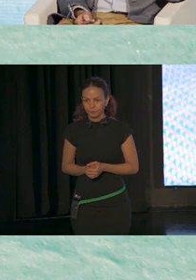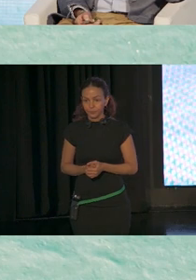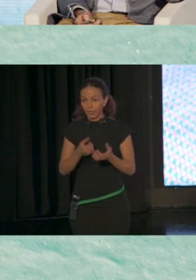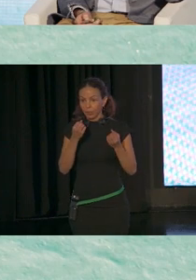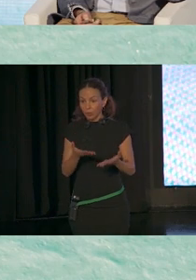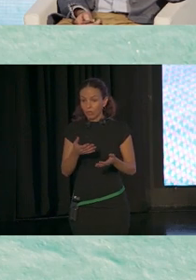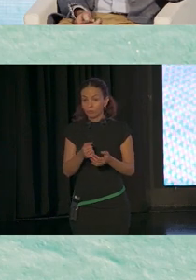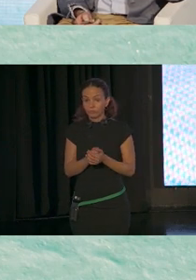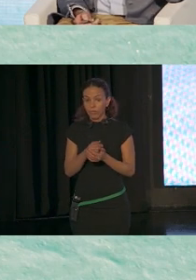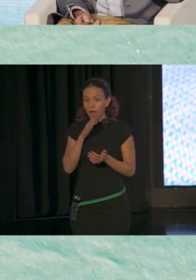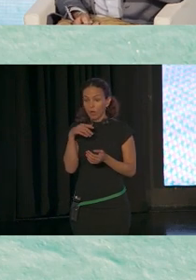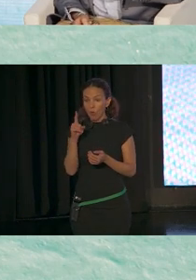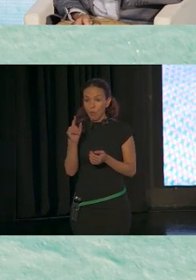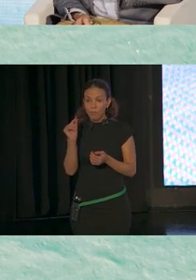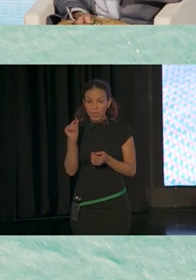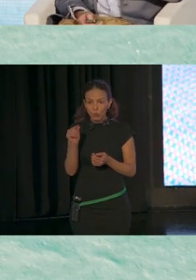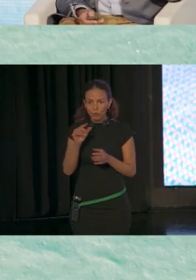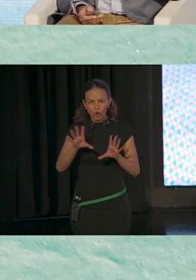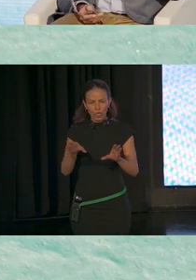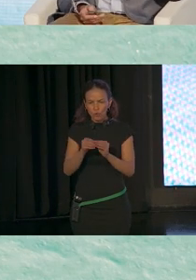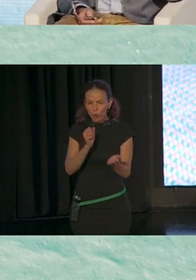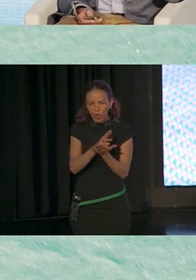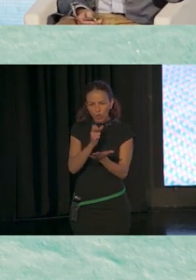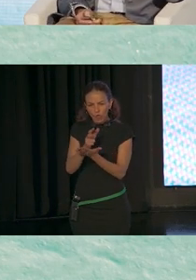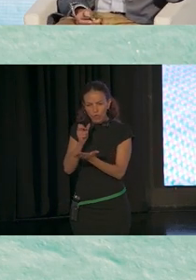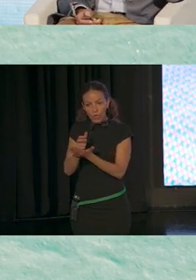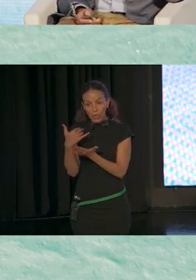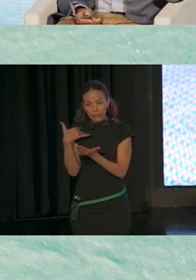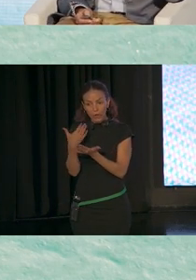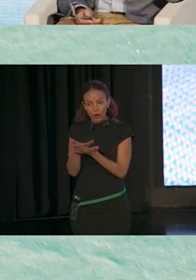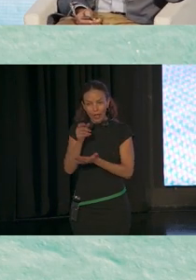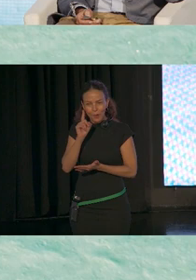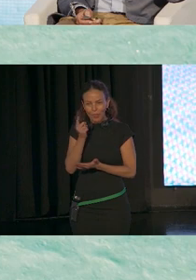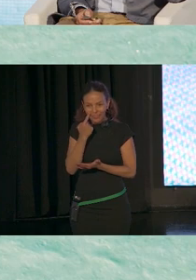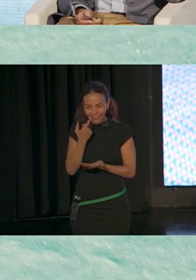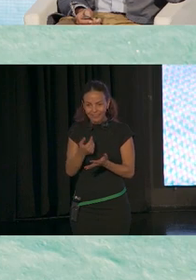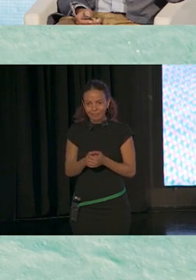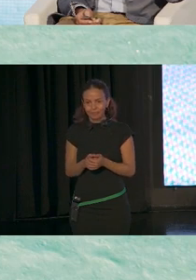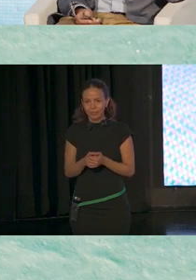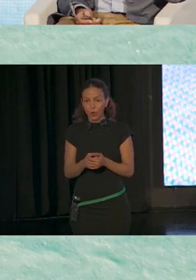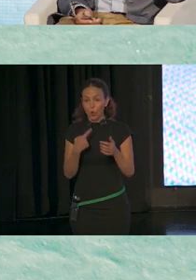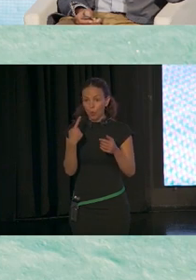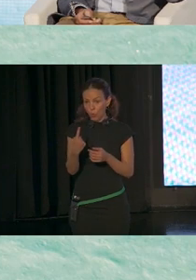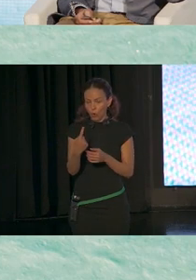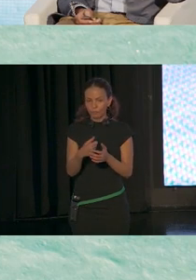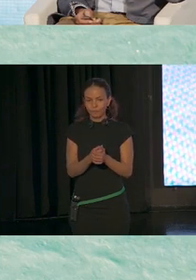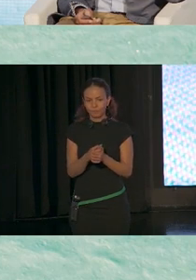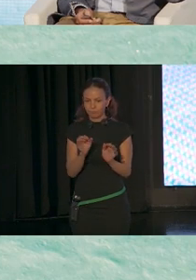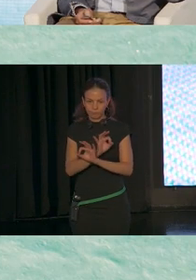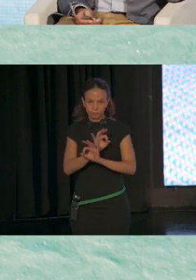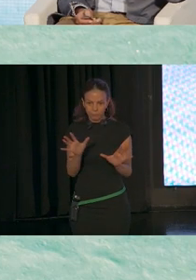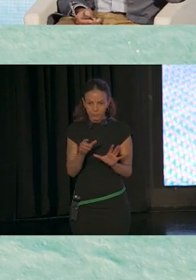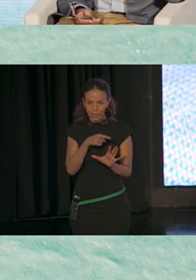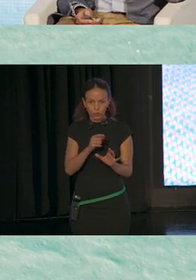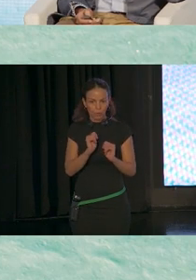Bueno, paso en un minutito, resumo los retos que hemos detectado en esta narrativa. Uno, por supuesto, esto está en